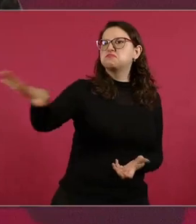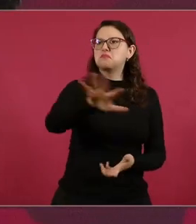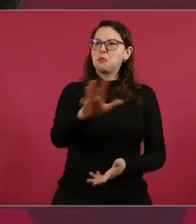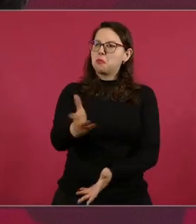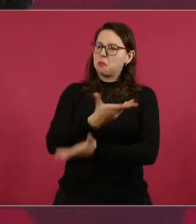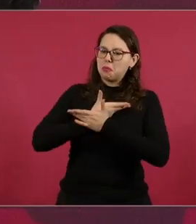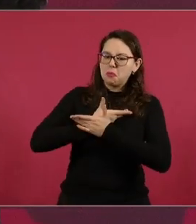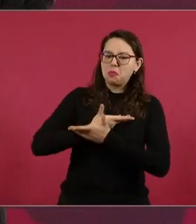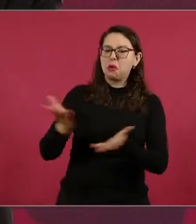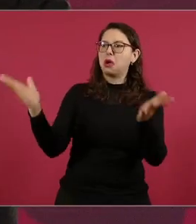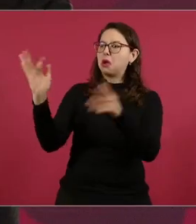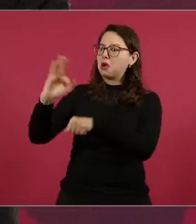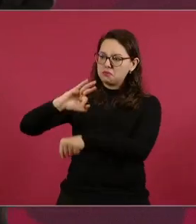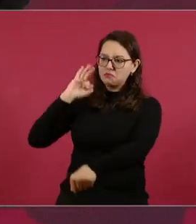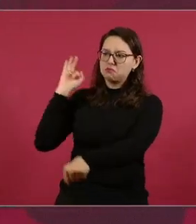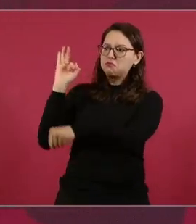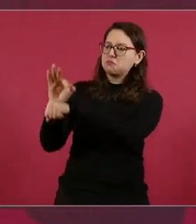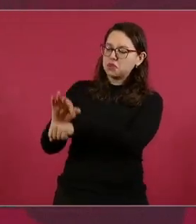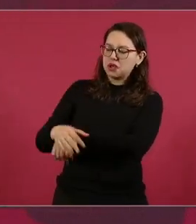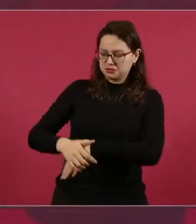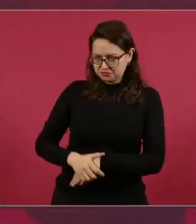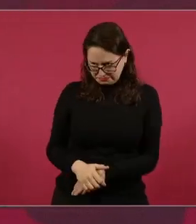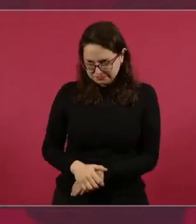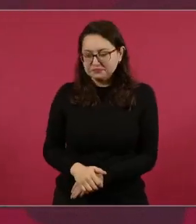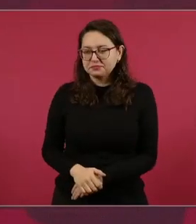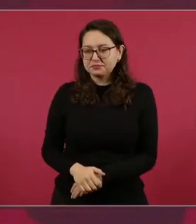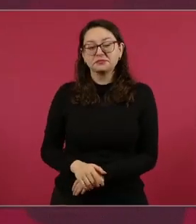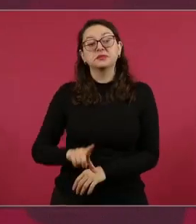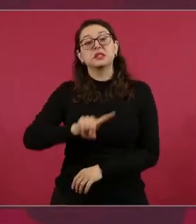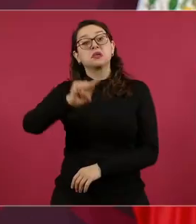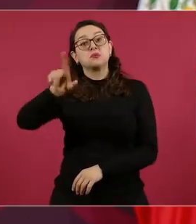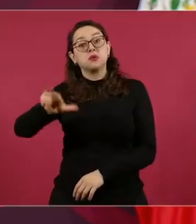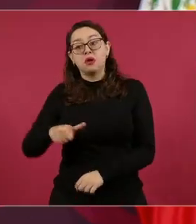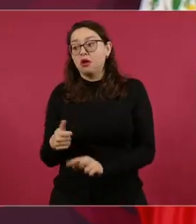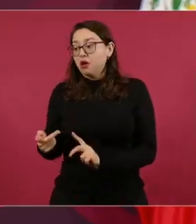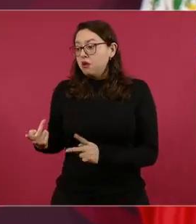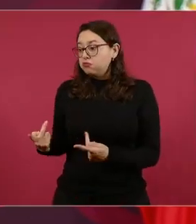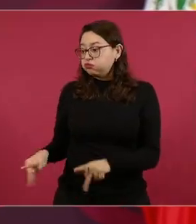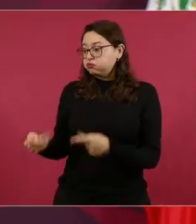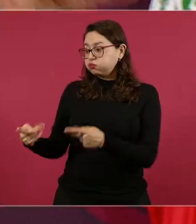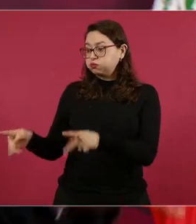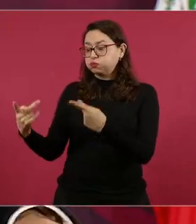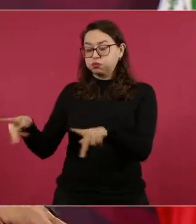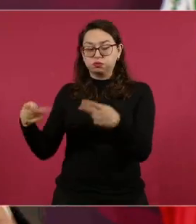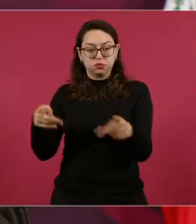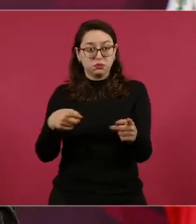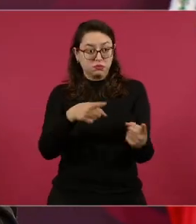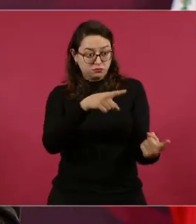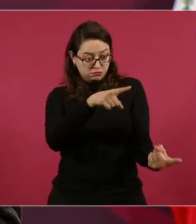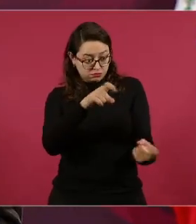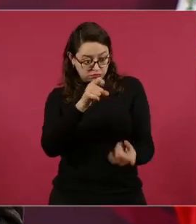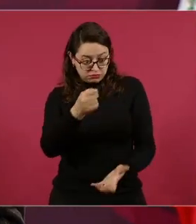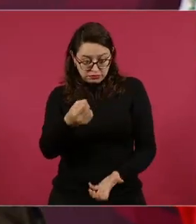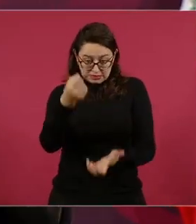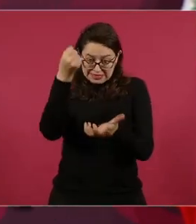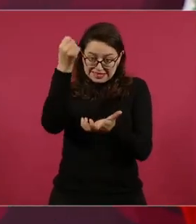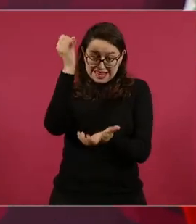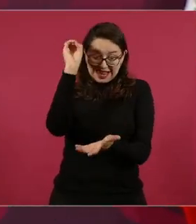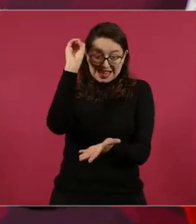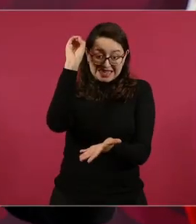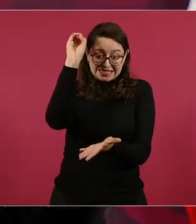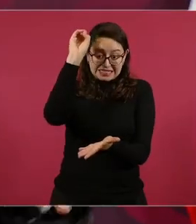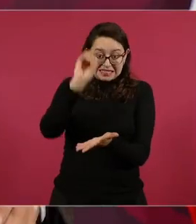Pues prácticamente no se obtuvo nada, porque